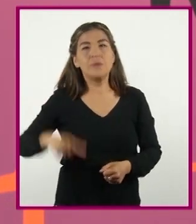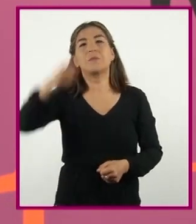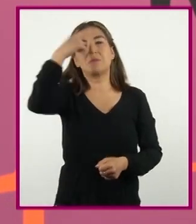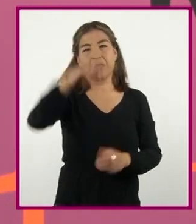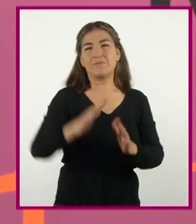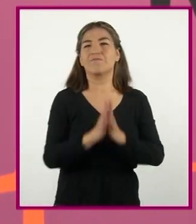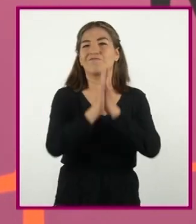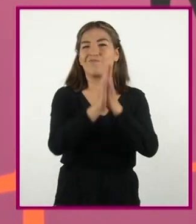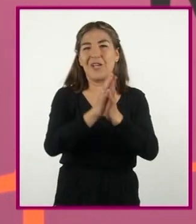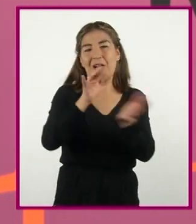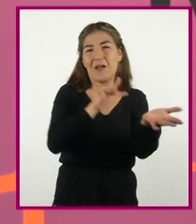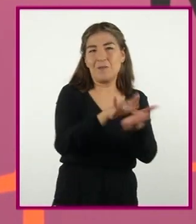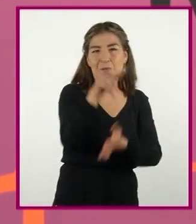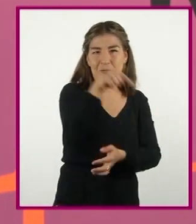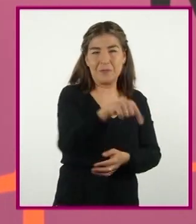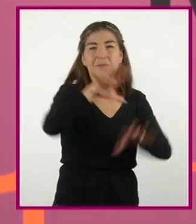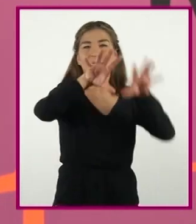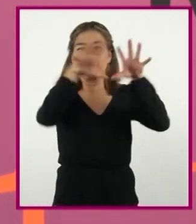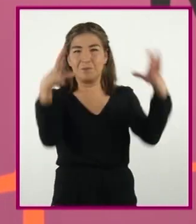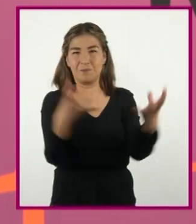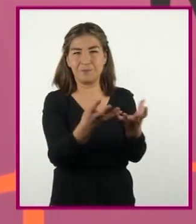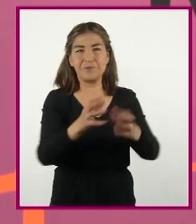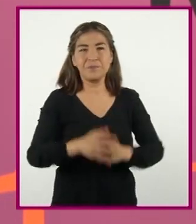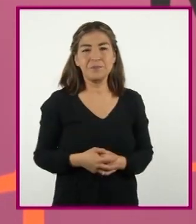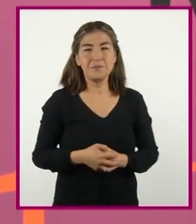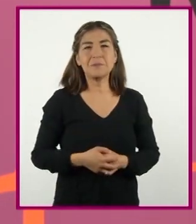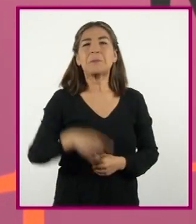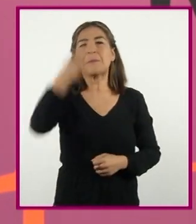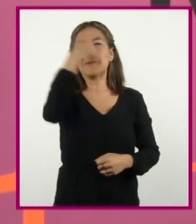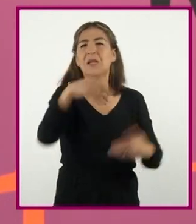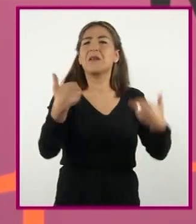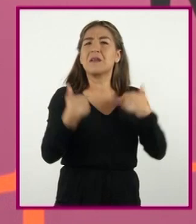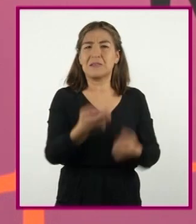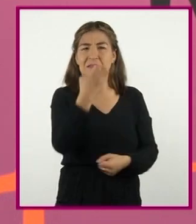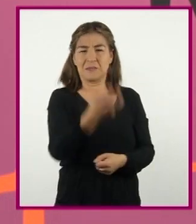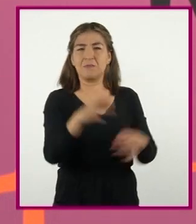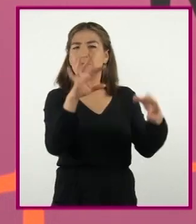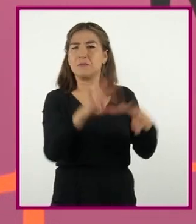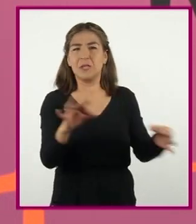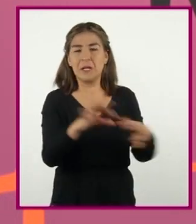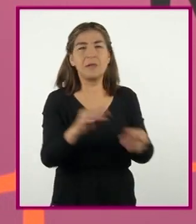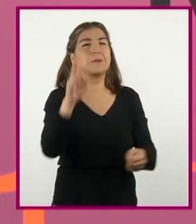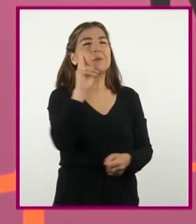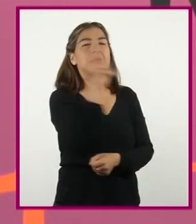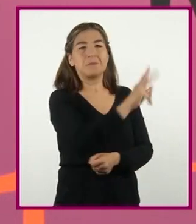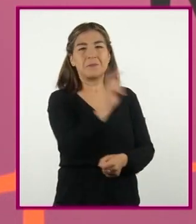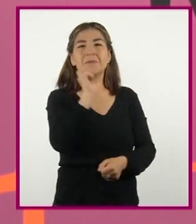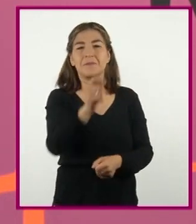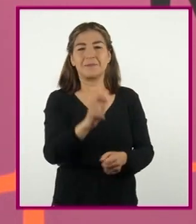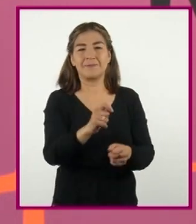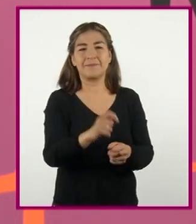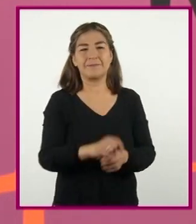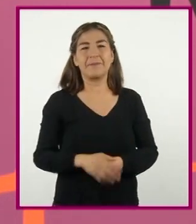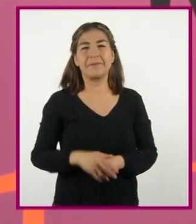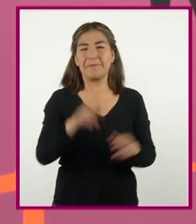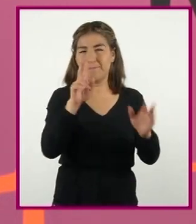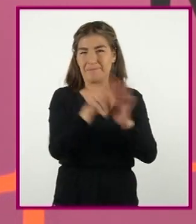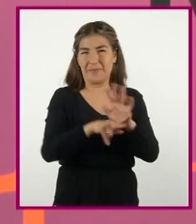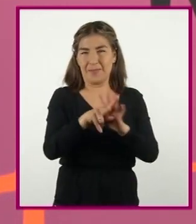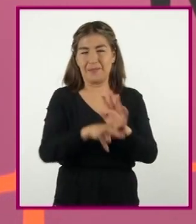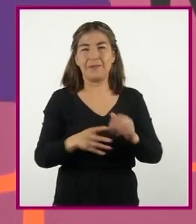favor del planeta. Para comprender mejor estos fundamentos, veamos y escuchemos la siguiente